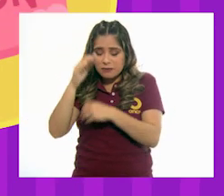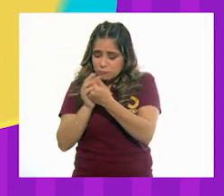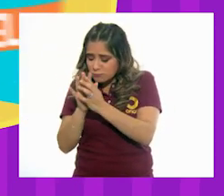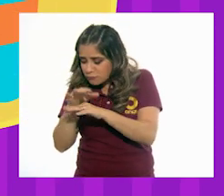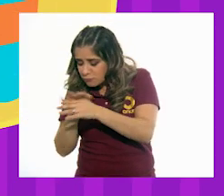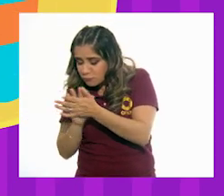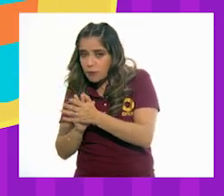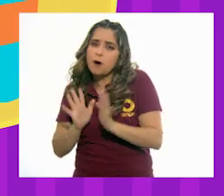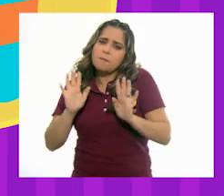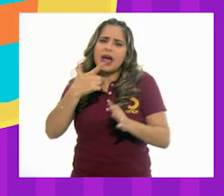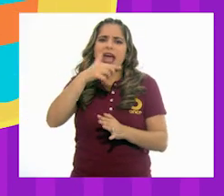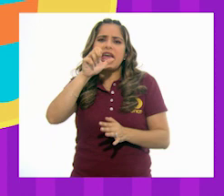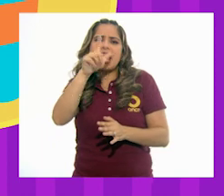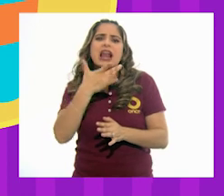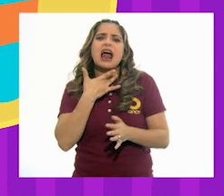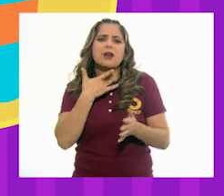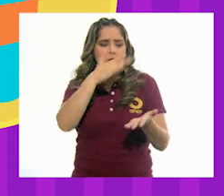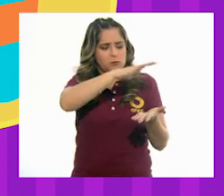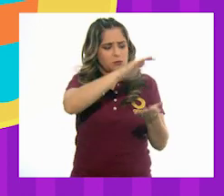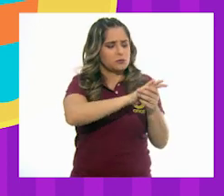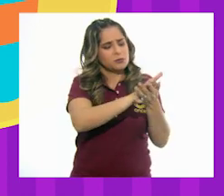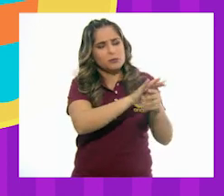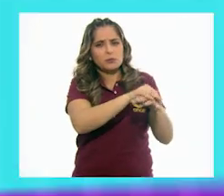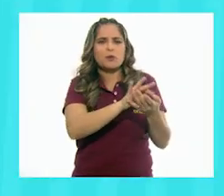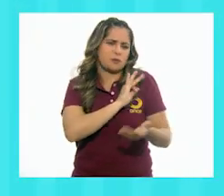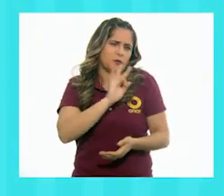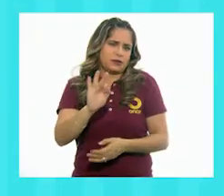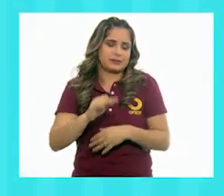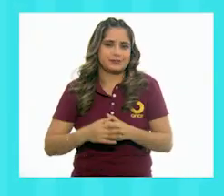o aplica desinfectante a base de agua y alcohol.